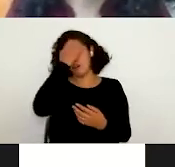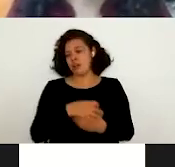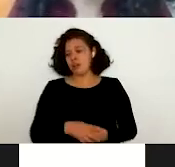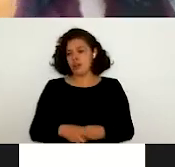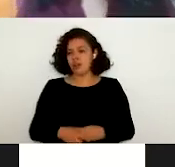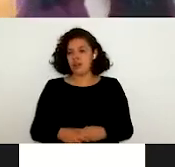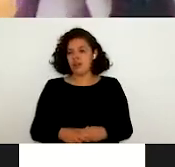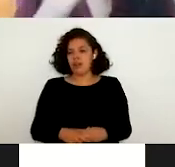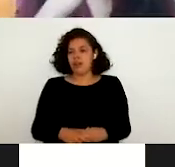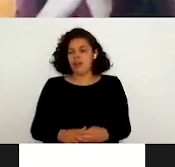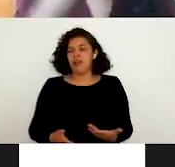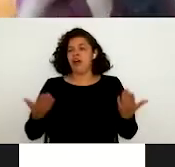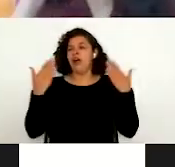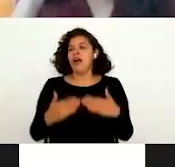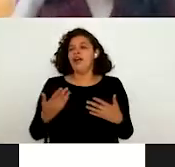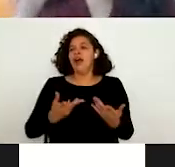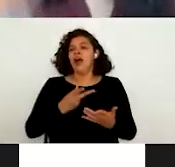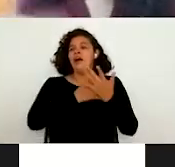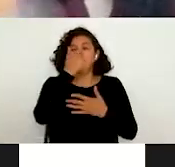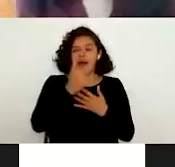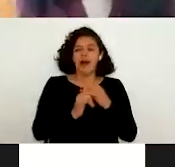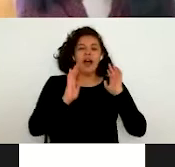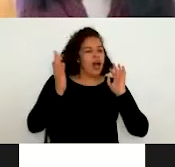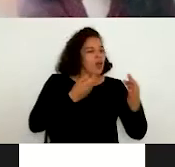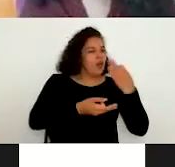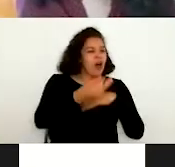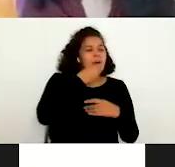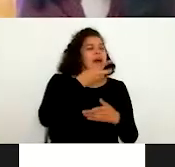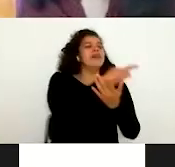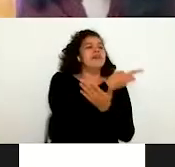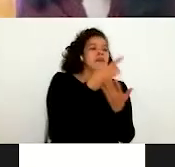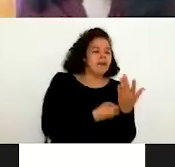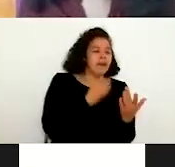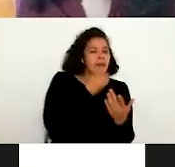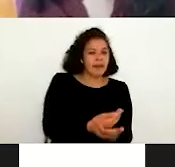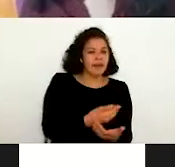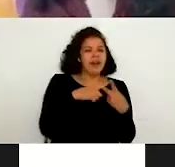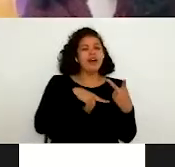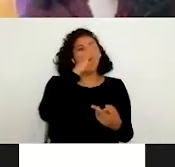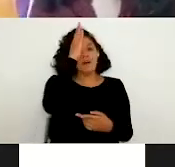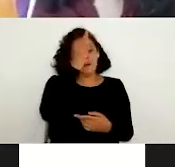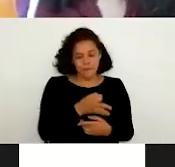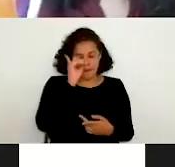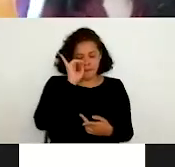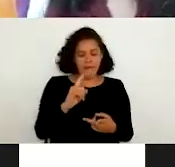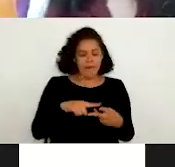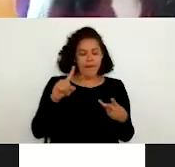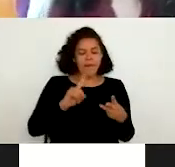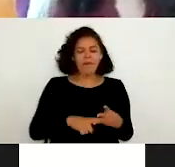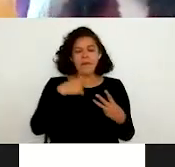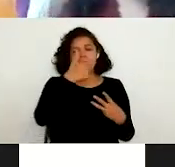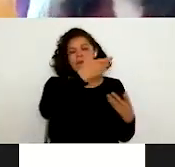Entonces, la siguiente etapa en los proyectos, ya que yo tengo todo, ya que lo diseñé, ya que me lo aprobaron, me otorgaron